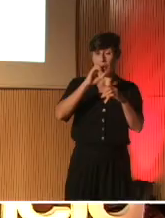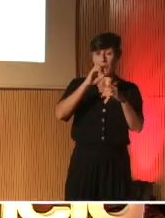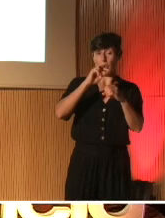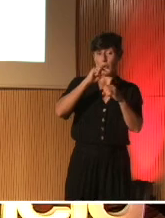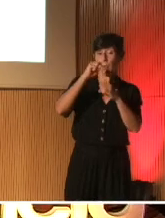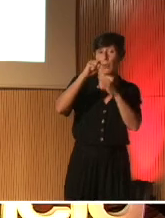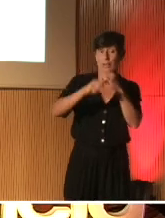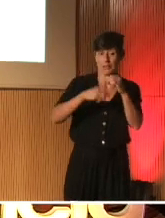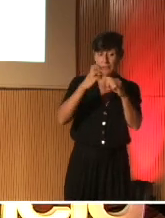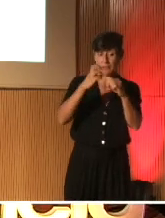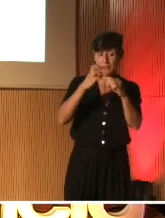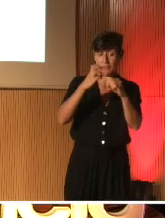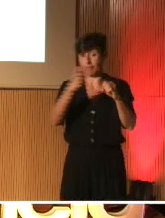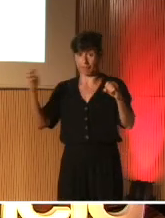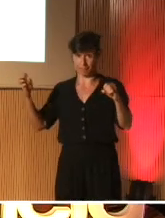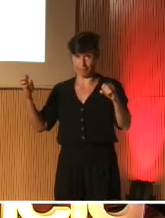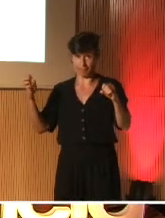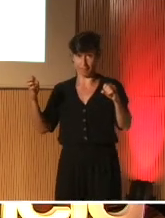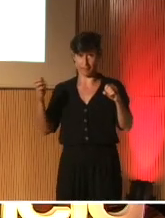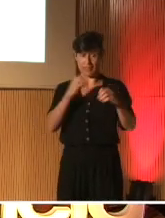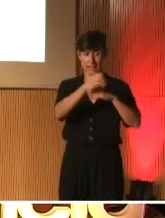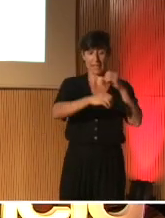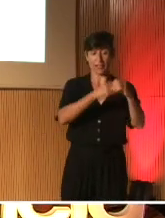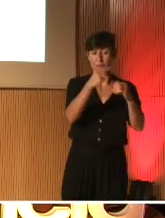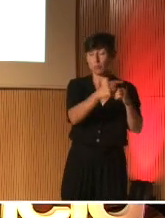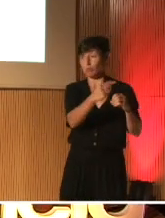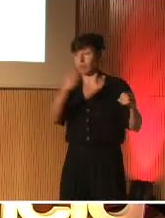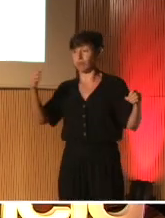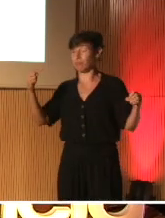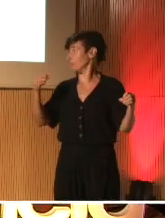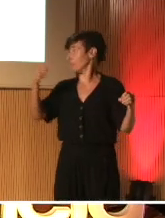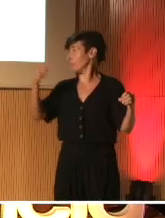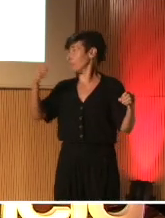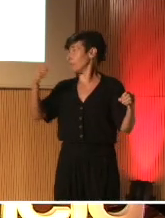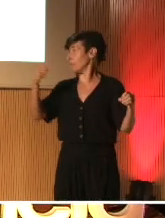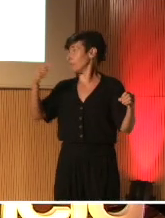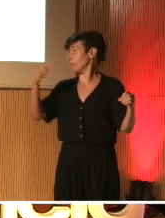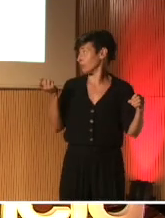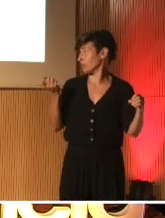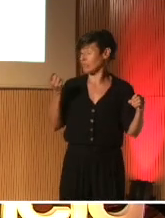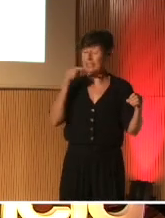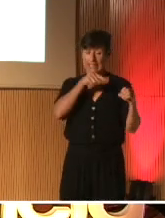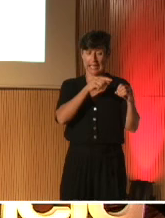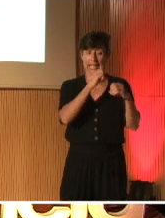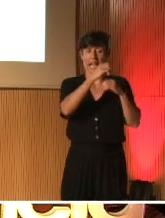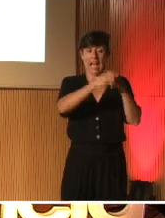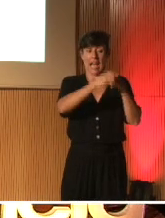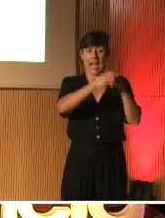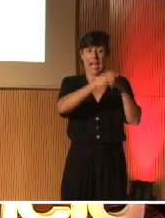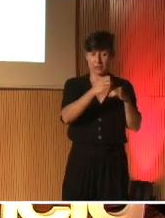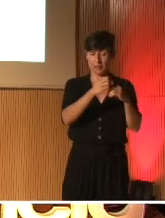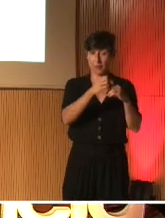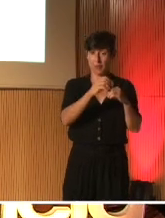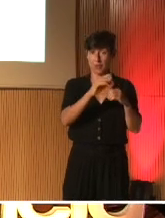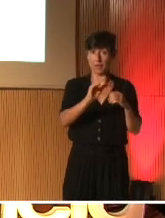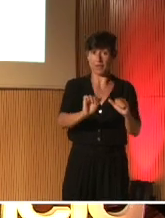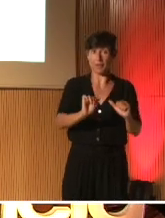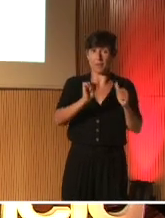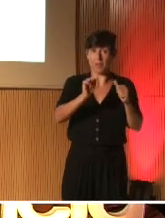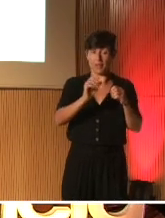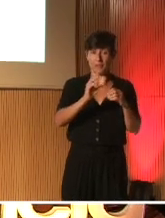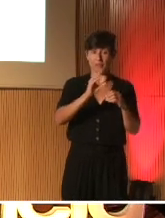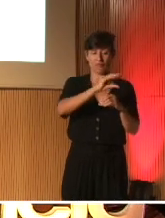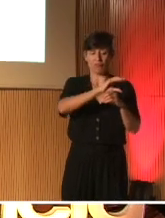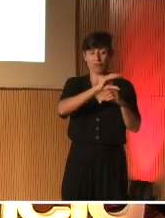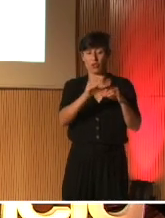nivel del átomo en sí y además este átomo se va llenando de electrones esta